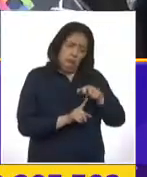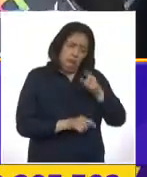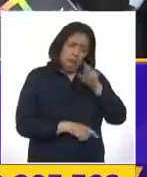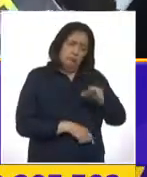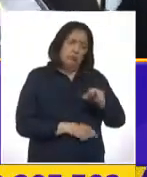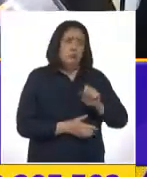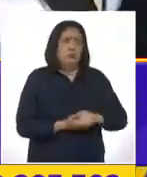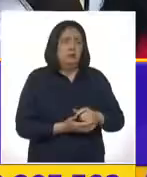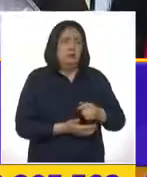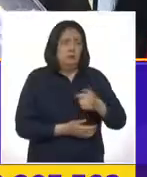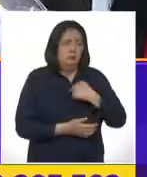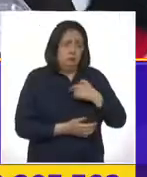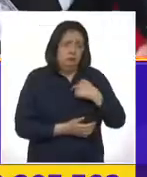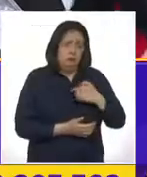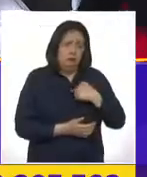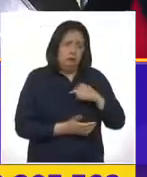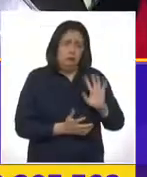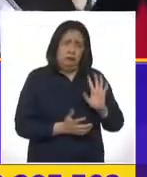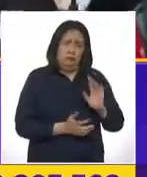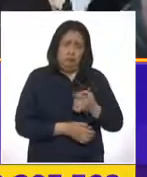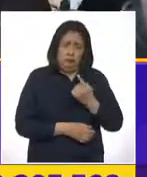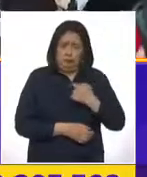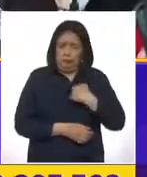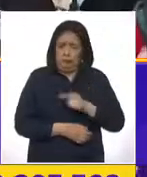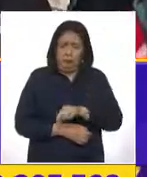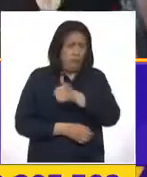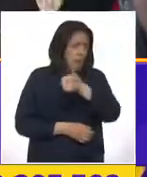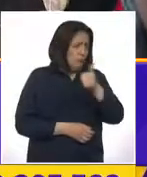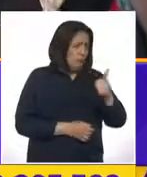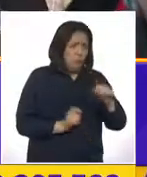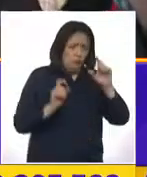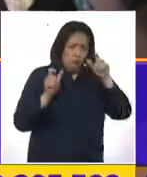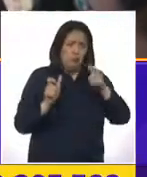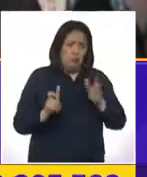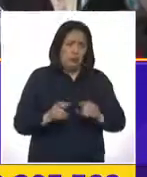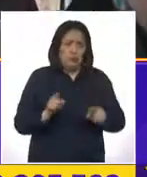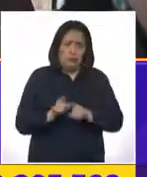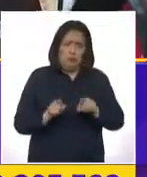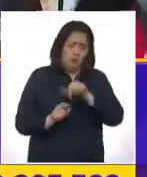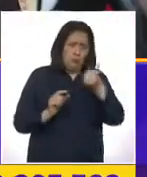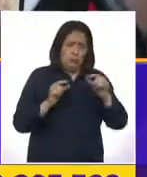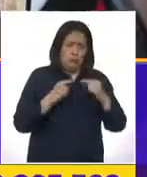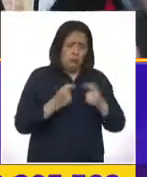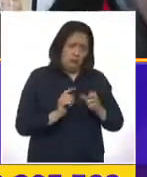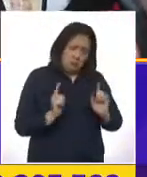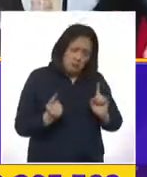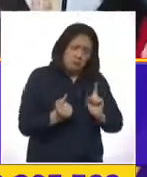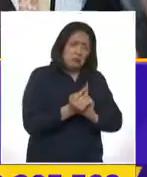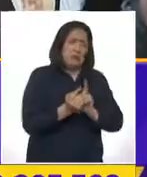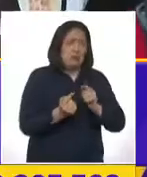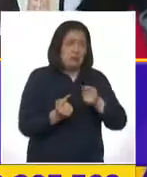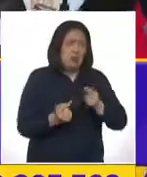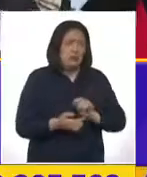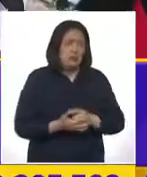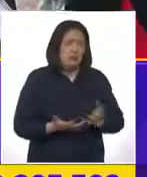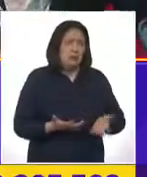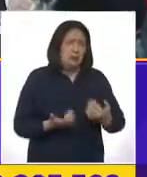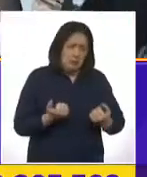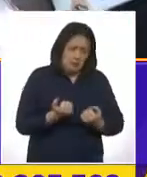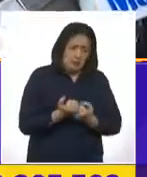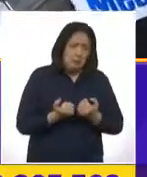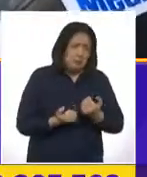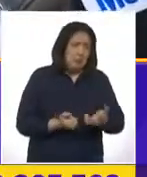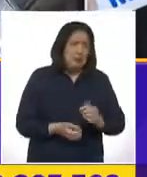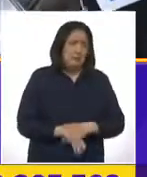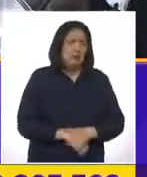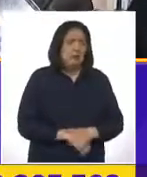yo percibí, ¿no? Y no solamente yo, otros congresistas de otras bancadas también se han acercado a solidarizarse